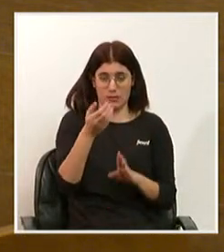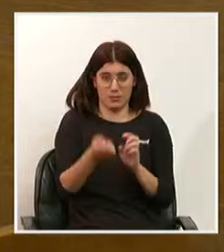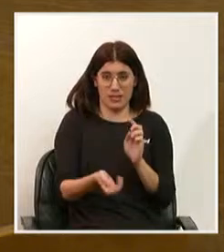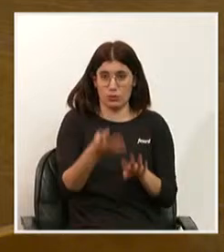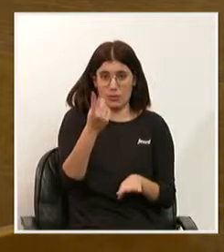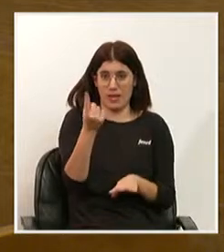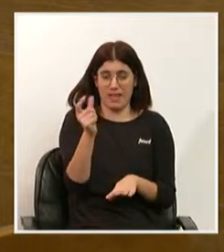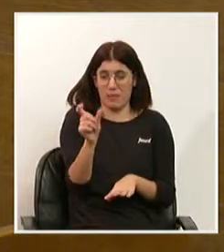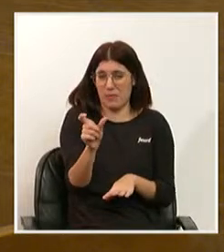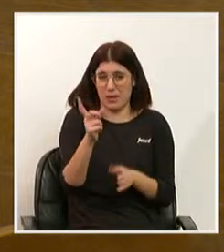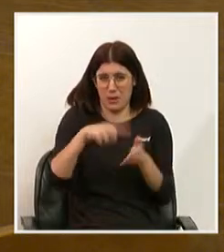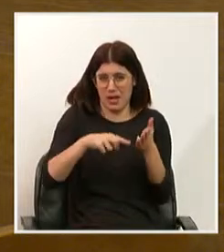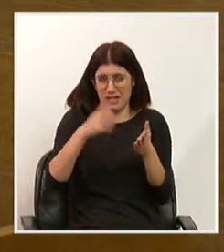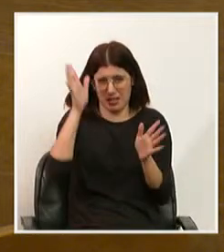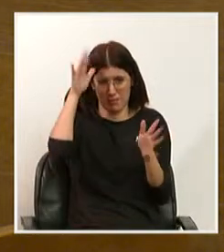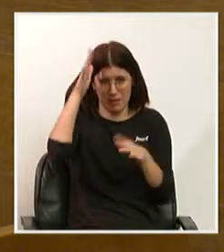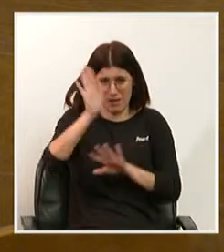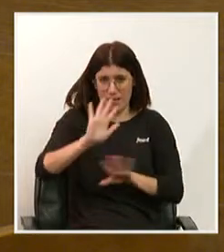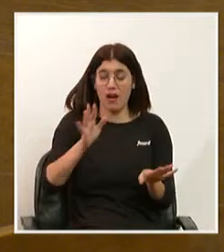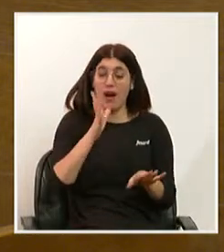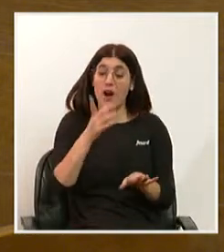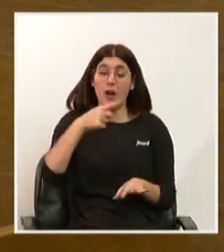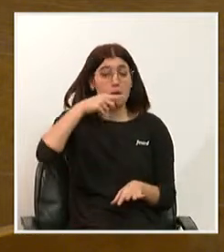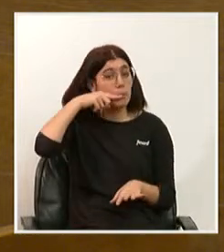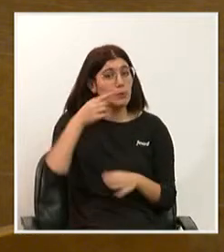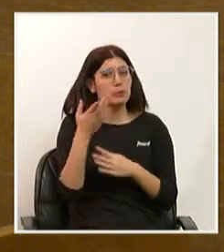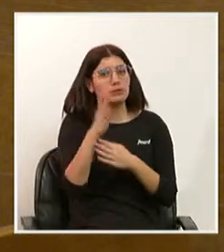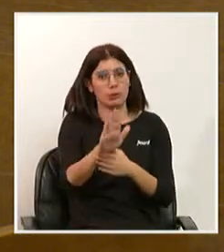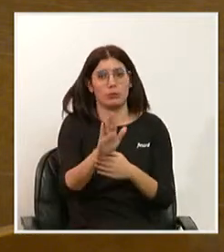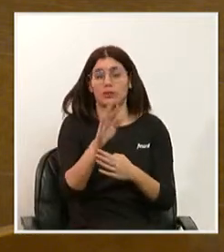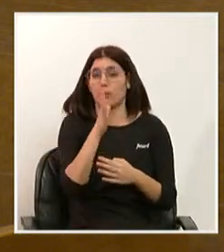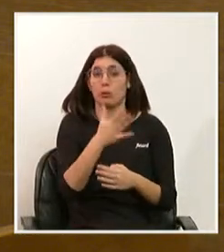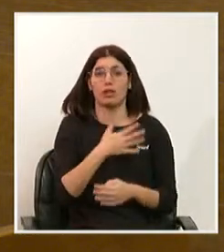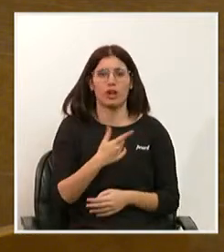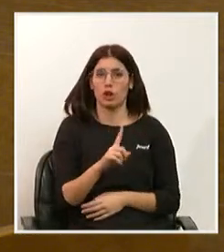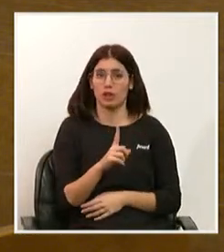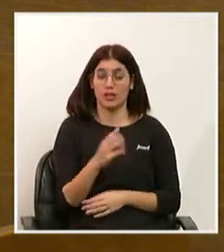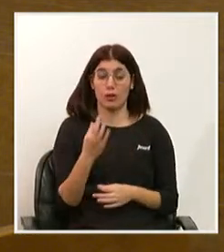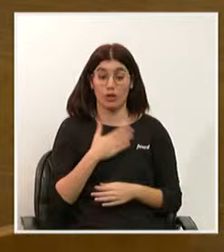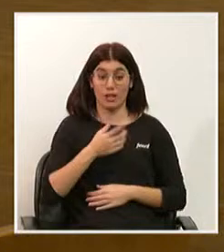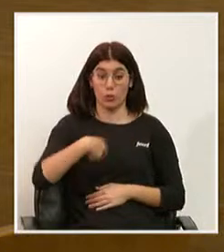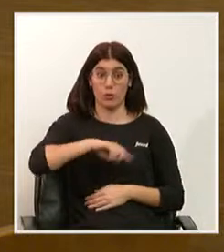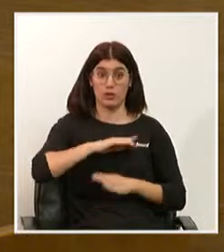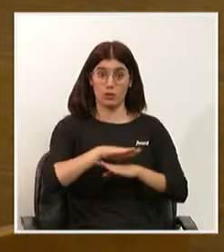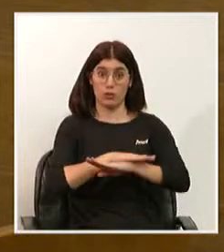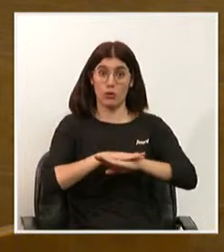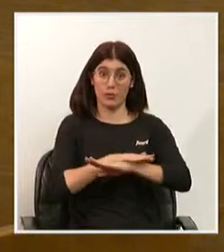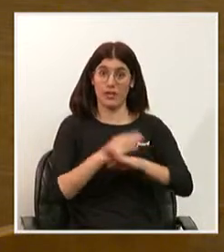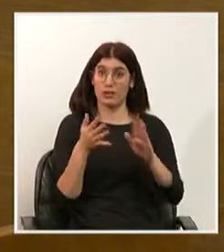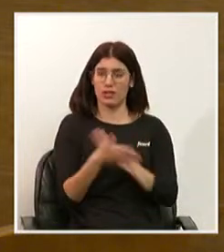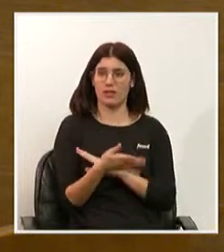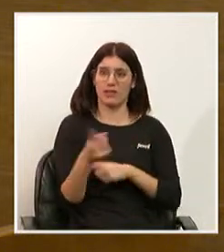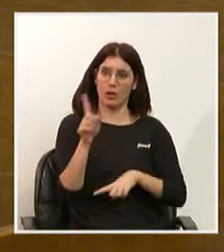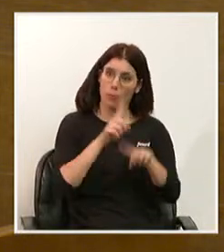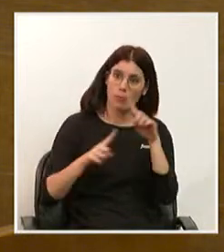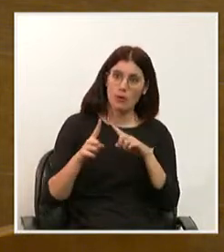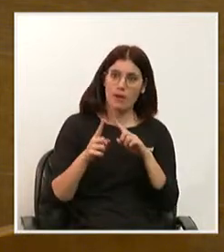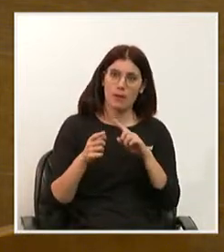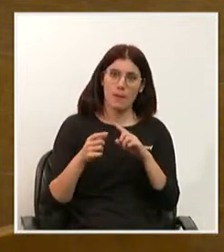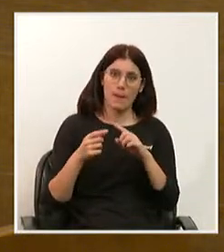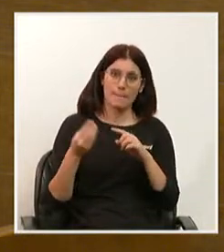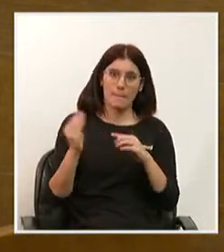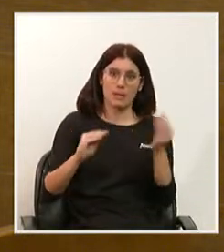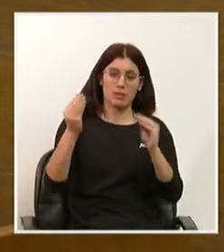ler des compromís de esta proposta no que el vre go un Impuls que van